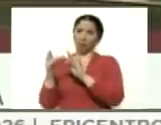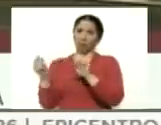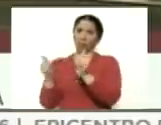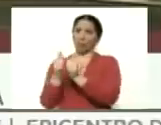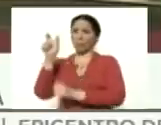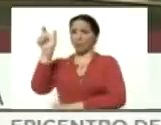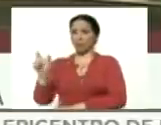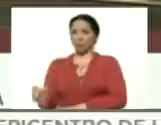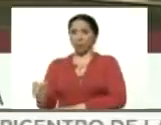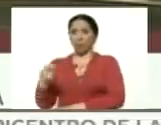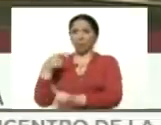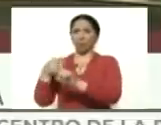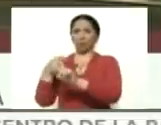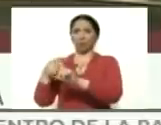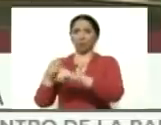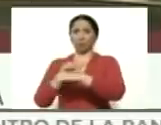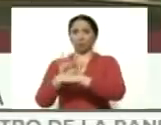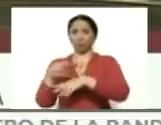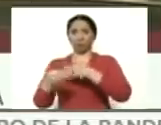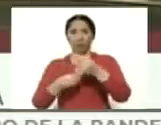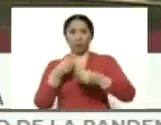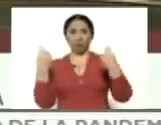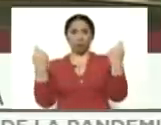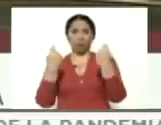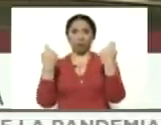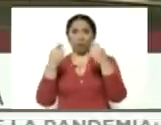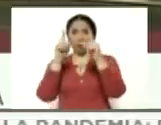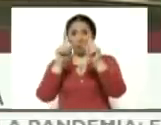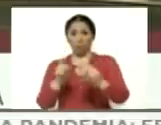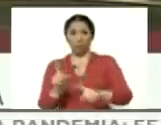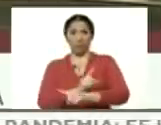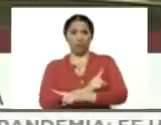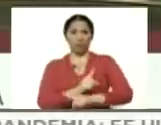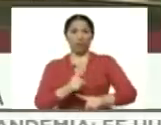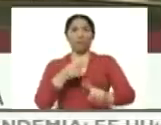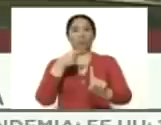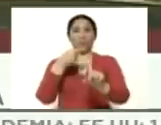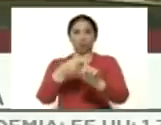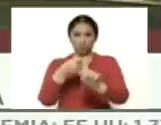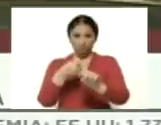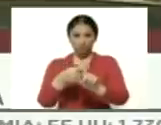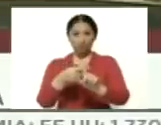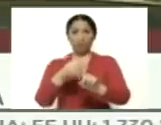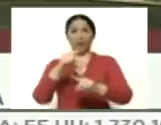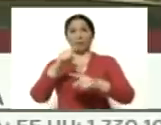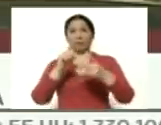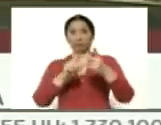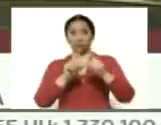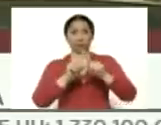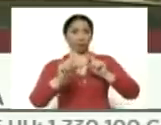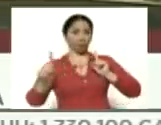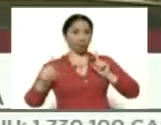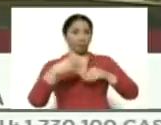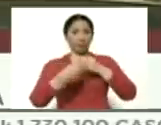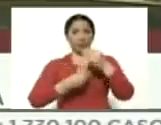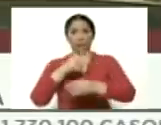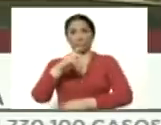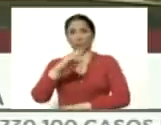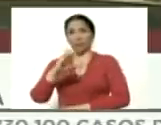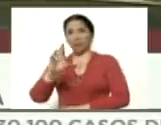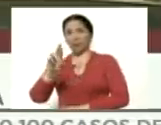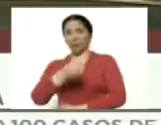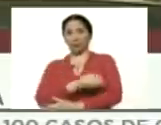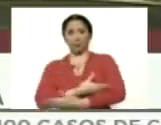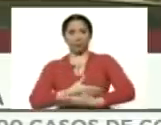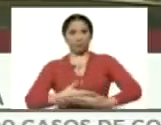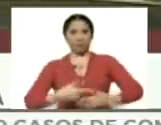COVID-19, se hizo en la jornada de despistaje prueba rápida, resultó positiva, fue aislada, se tomó la PCR que arrojó